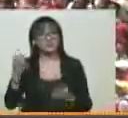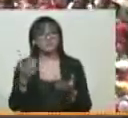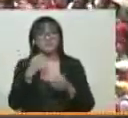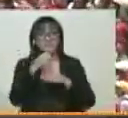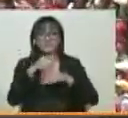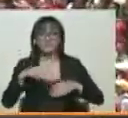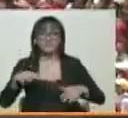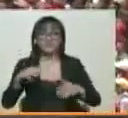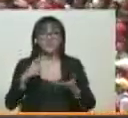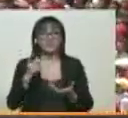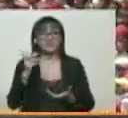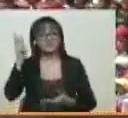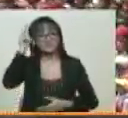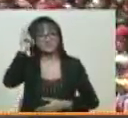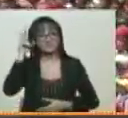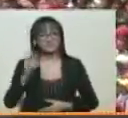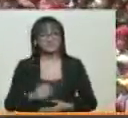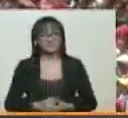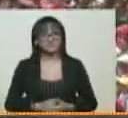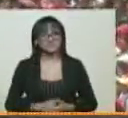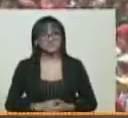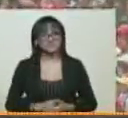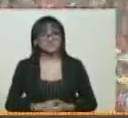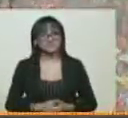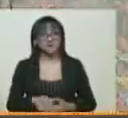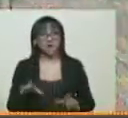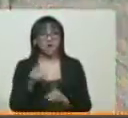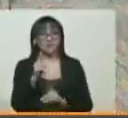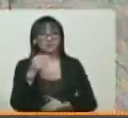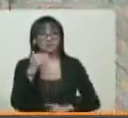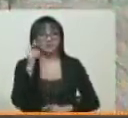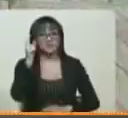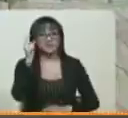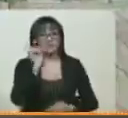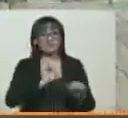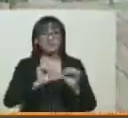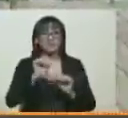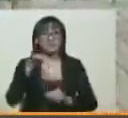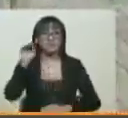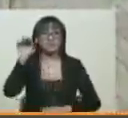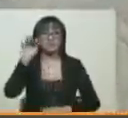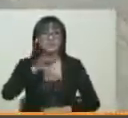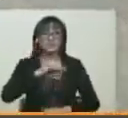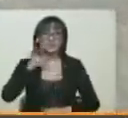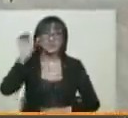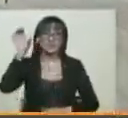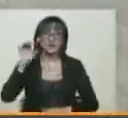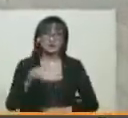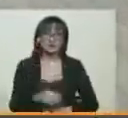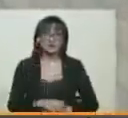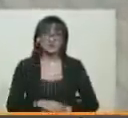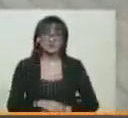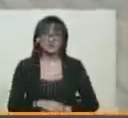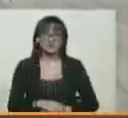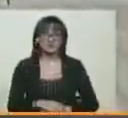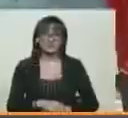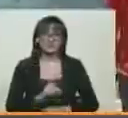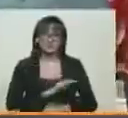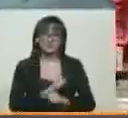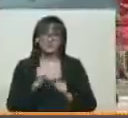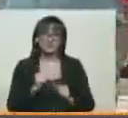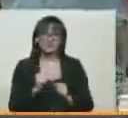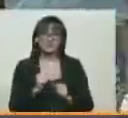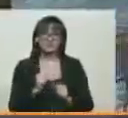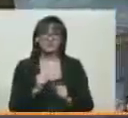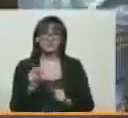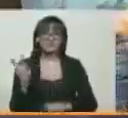bendiciones ancestrales. Destacó que dentro de 11 días se defenderá el futuro de la patria. Llamó también a fortalecer la